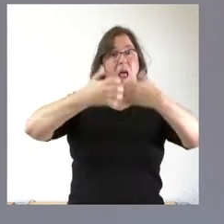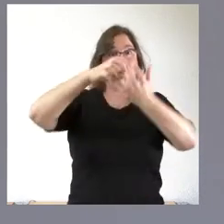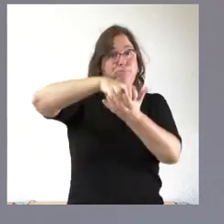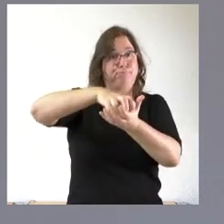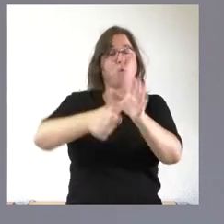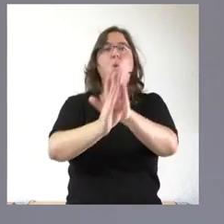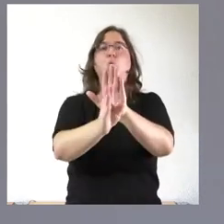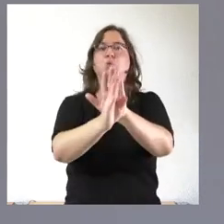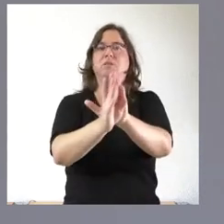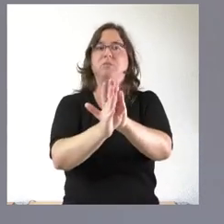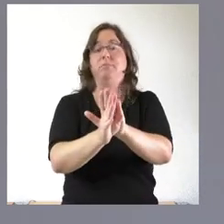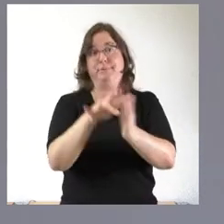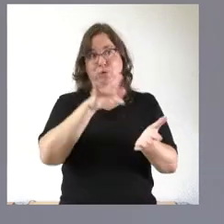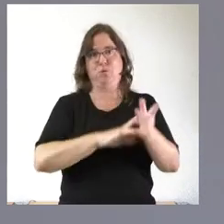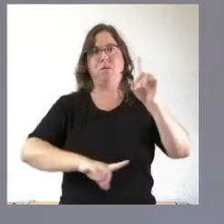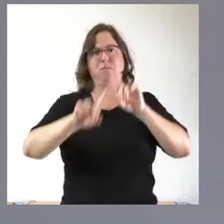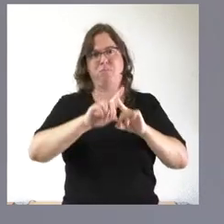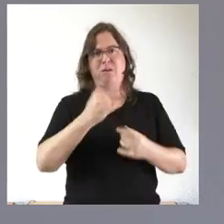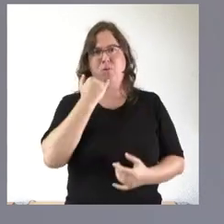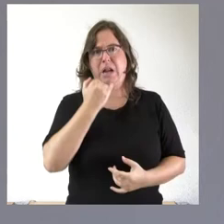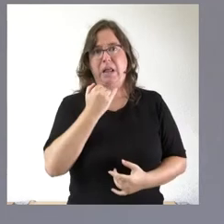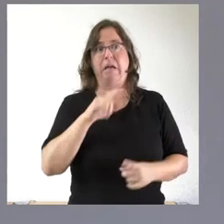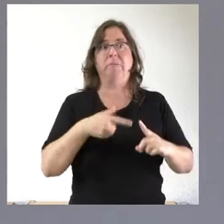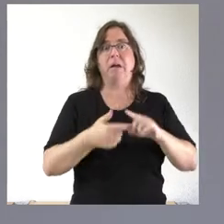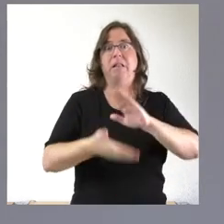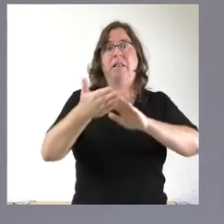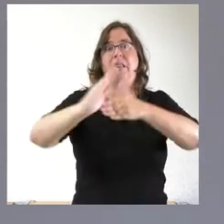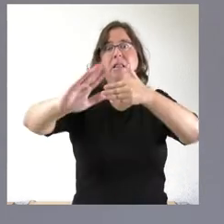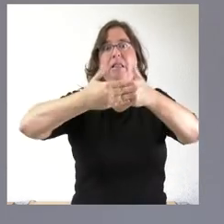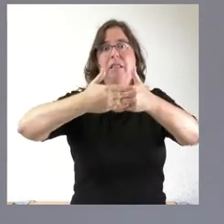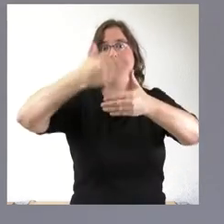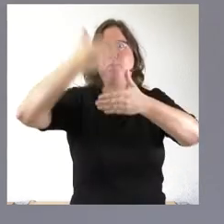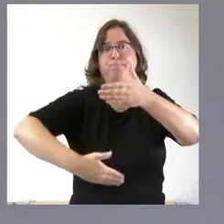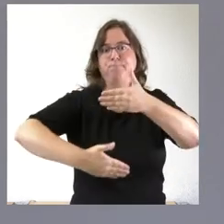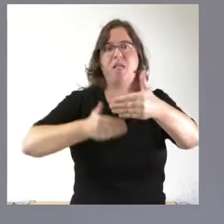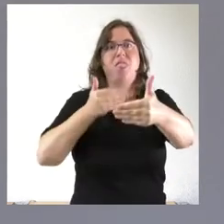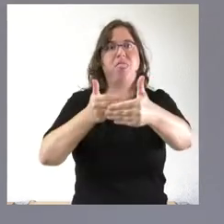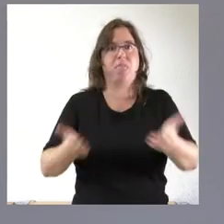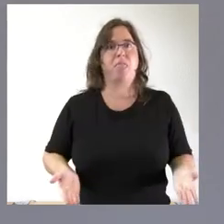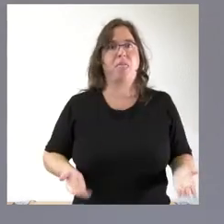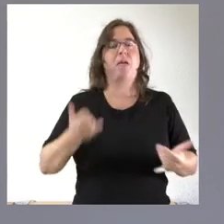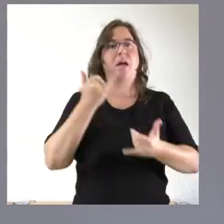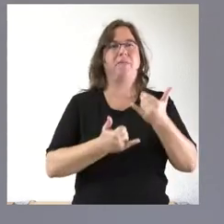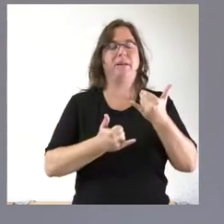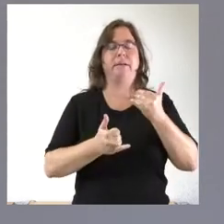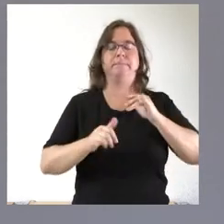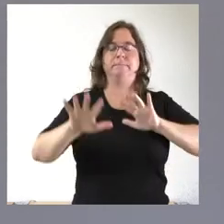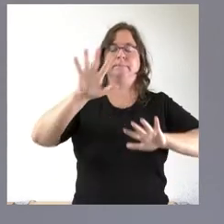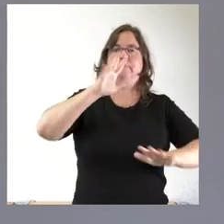problema energético serio y se establece un periodo de finalización de la actividad de las centrales energéticas, se genera más inquietud y más incertidumbre que